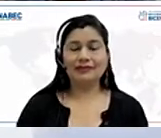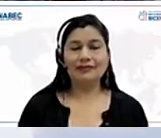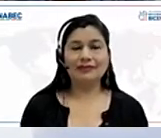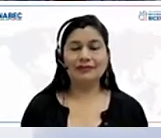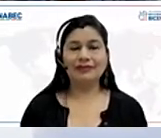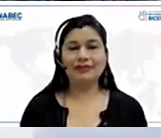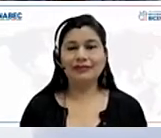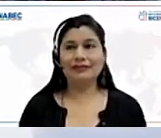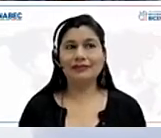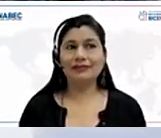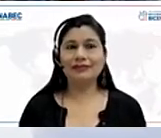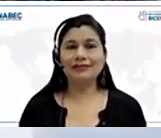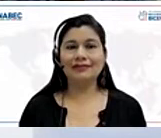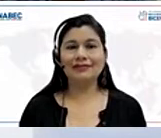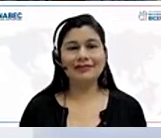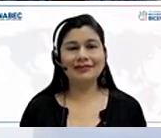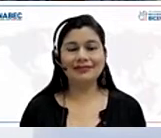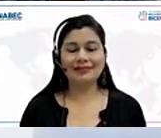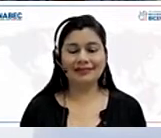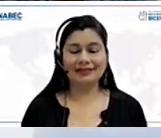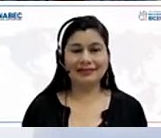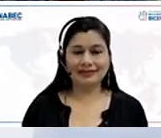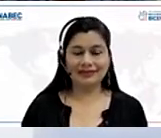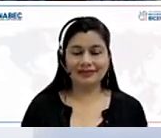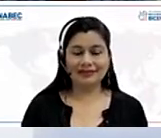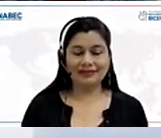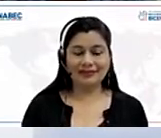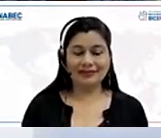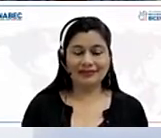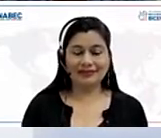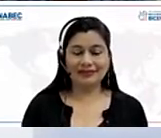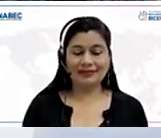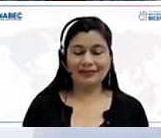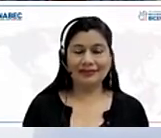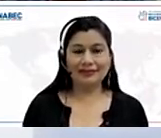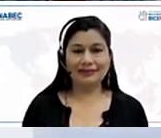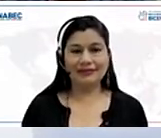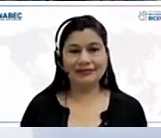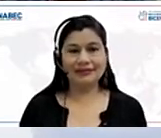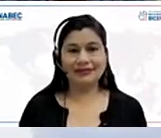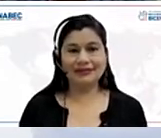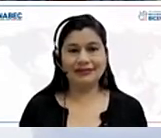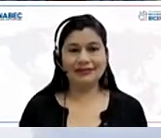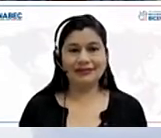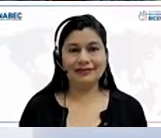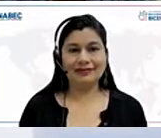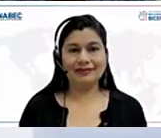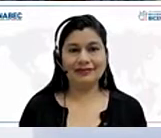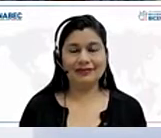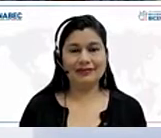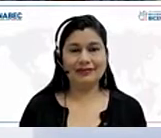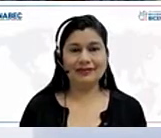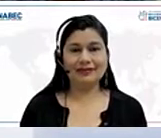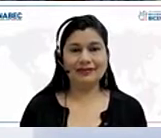todo este tiempo, ¿no? Que puede extenderse hasta 5 años, ¿no? Incluso un estudiante, si es que realiza rápidamente sus